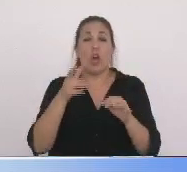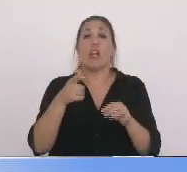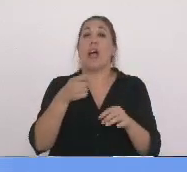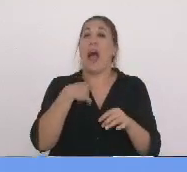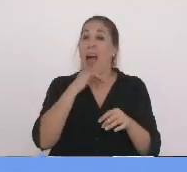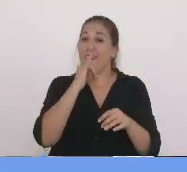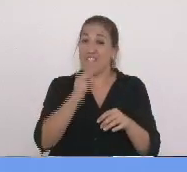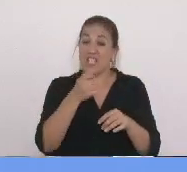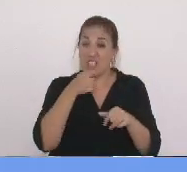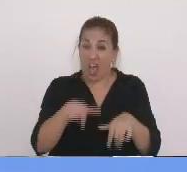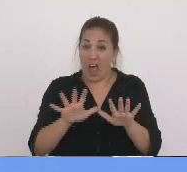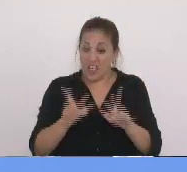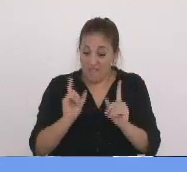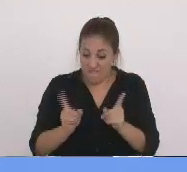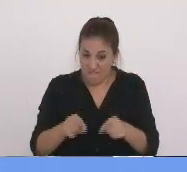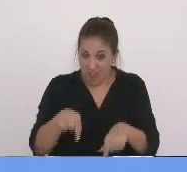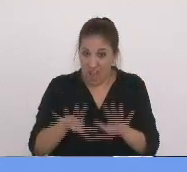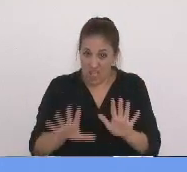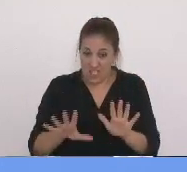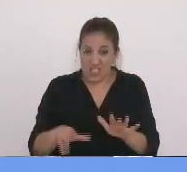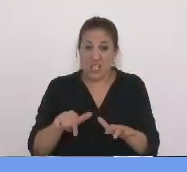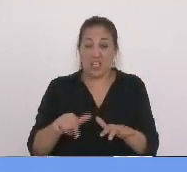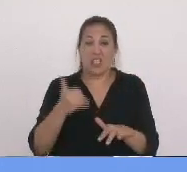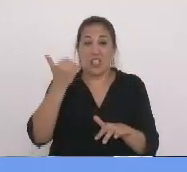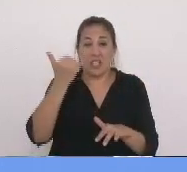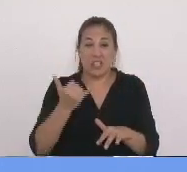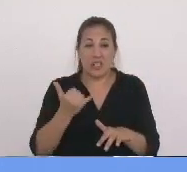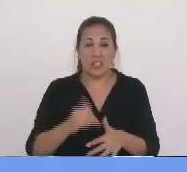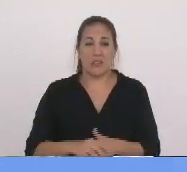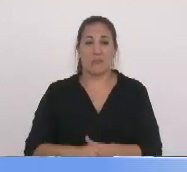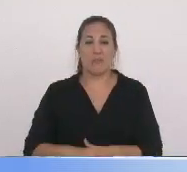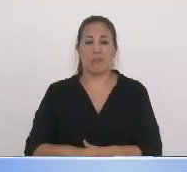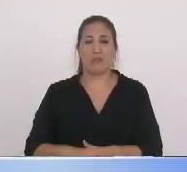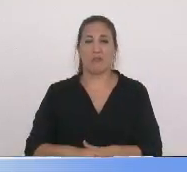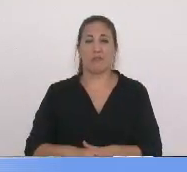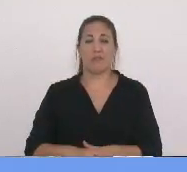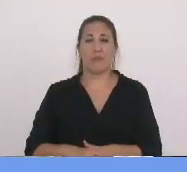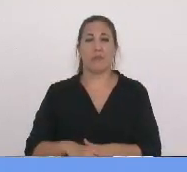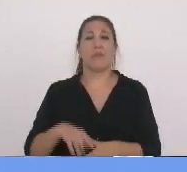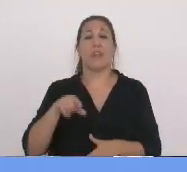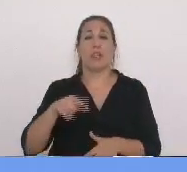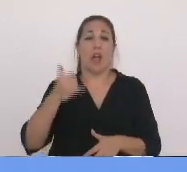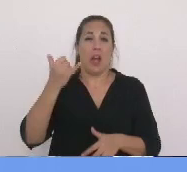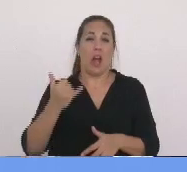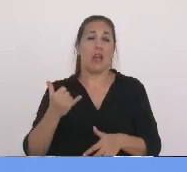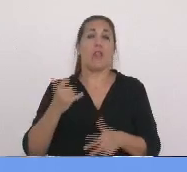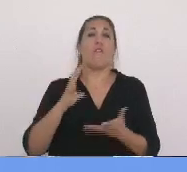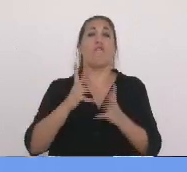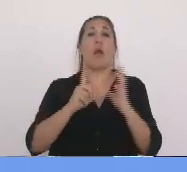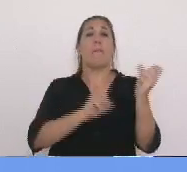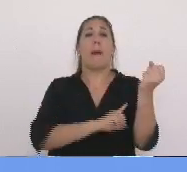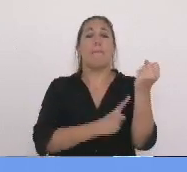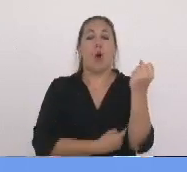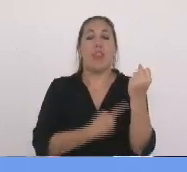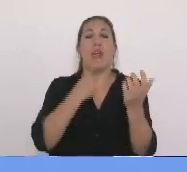produce se produce un claro desplazamiento un claro desplazamiento del poder de decisión de